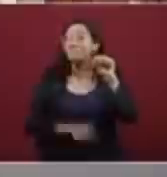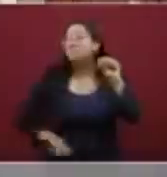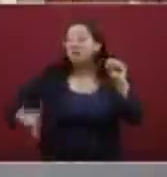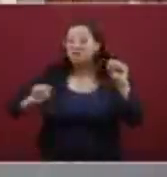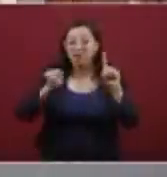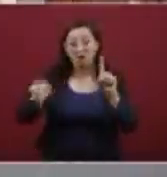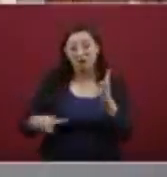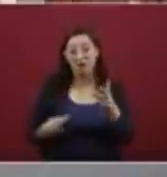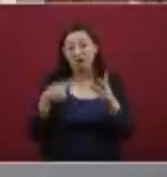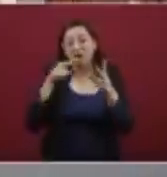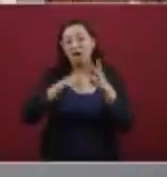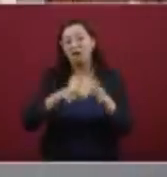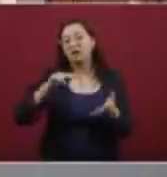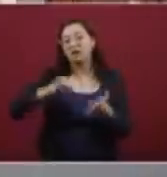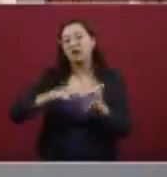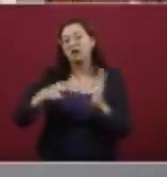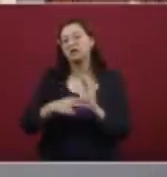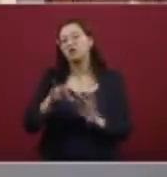el ingeniero Celestino,